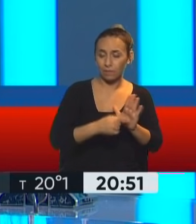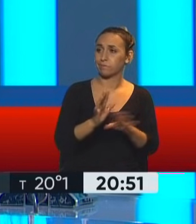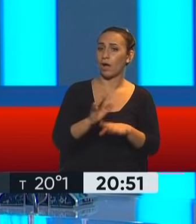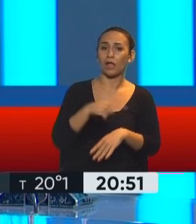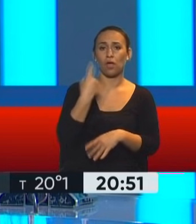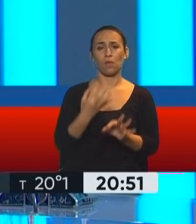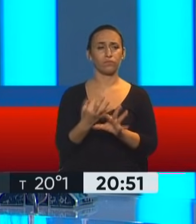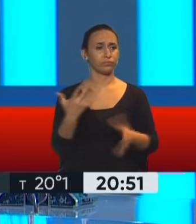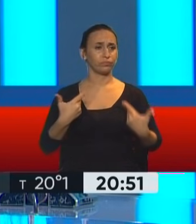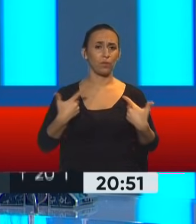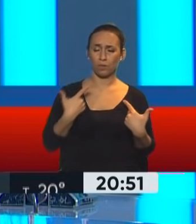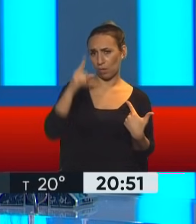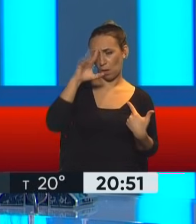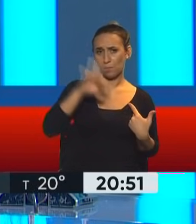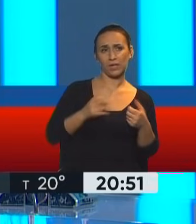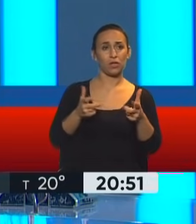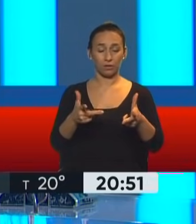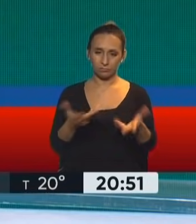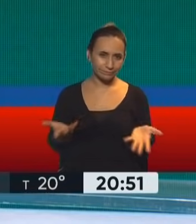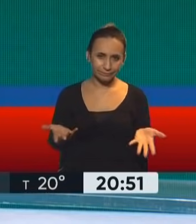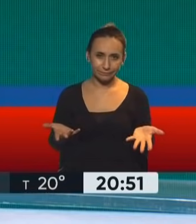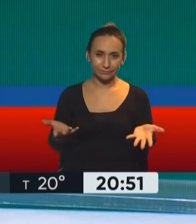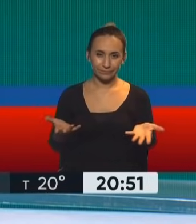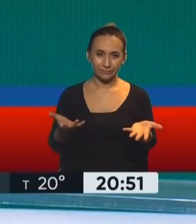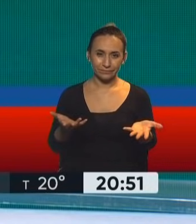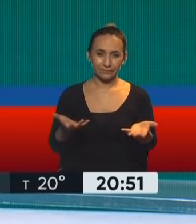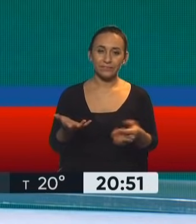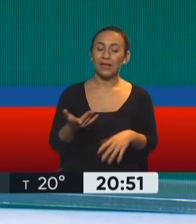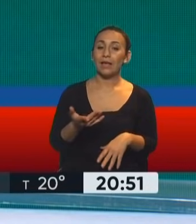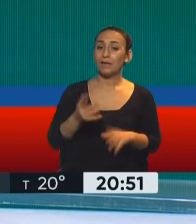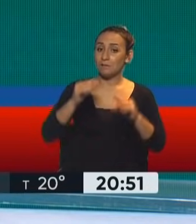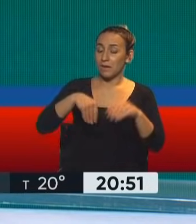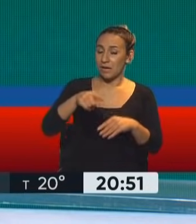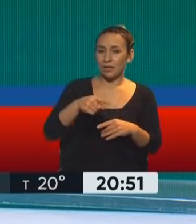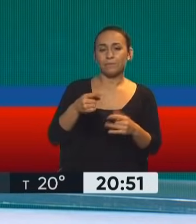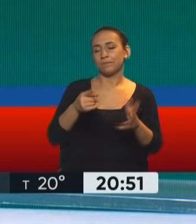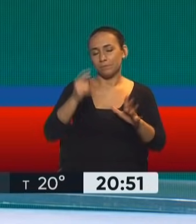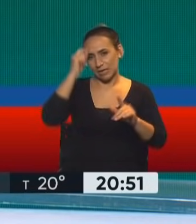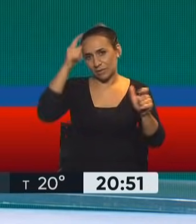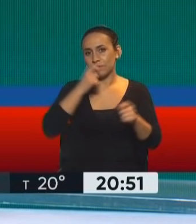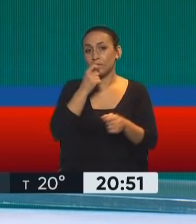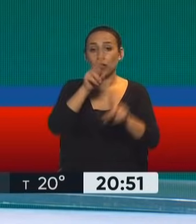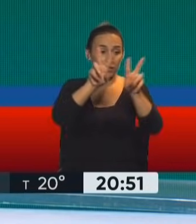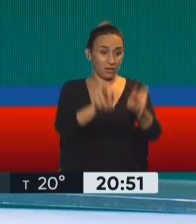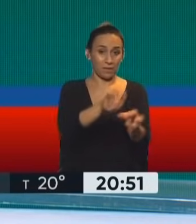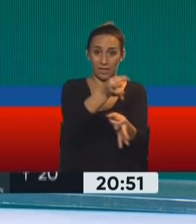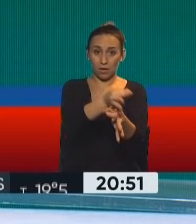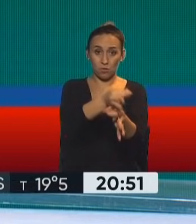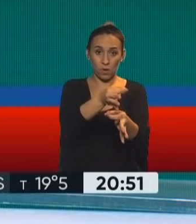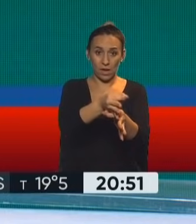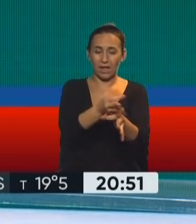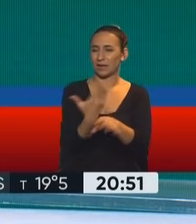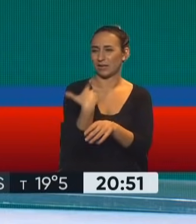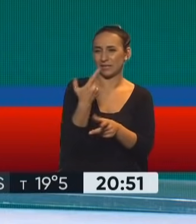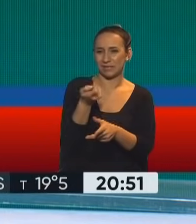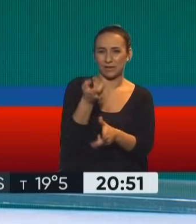todos especialistas, podemos opinar todos. No, pero además hay discusiones, supongamos, el tema de la escolaridad, ¿no? Recién estábamos hablando de